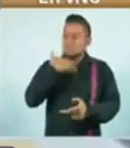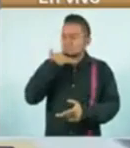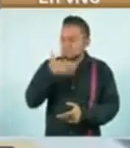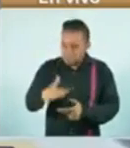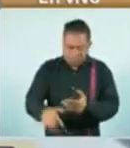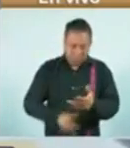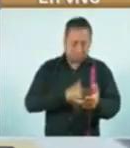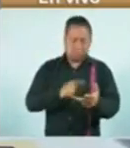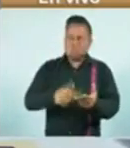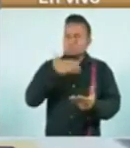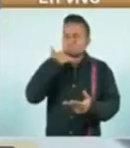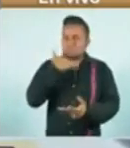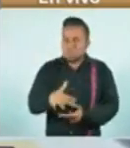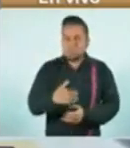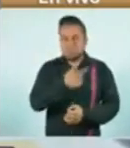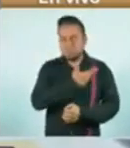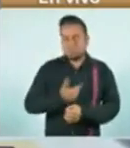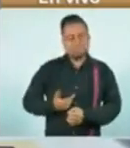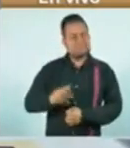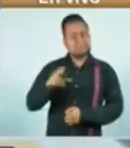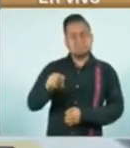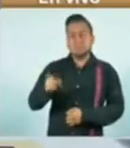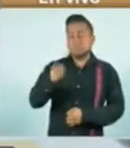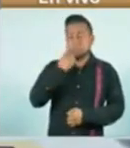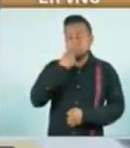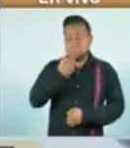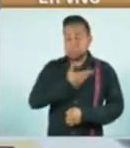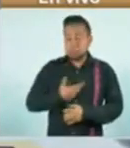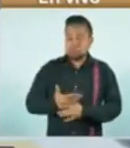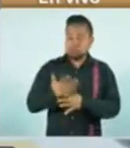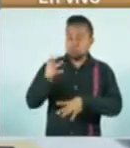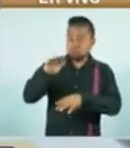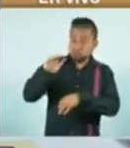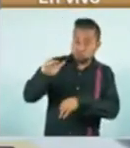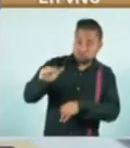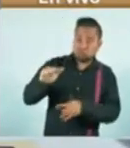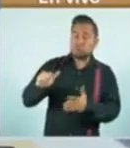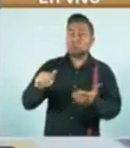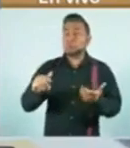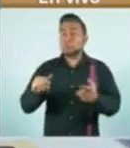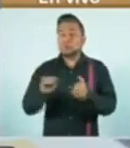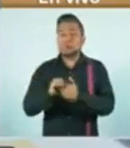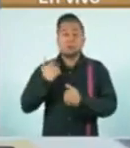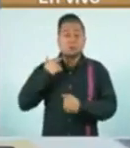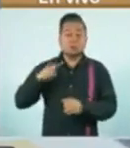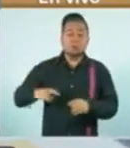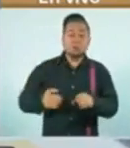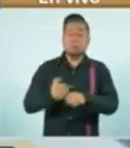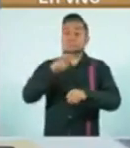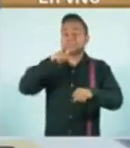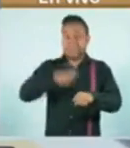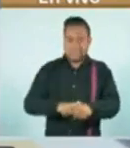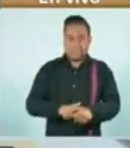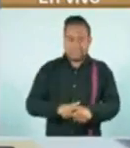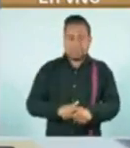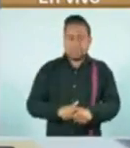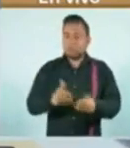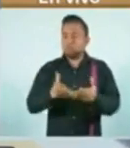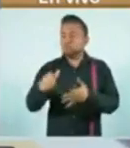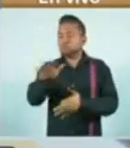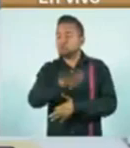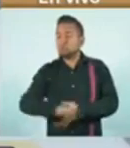presidente. Cuando el presidente hablaba de regularizar con el anterior gobierno estatal, inmediatamente el padrón de